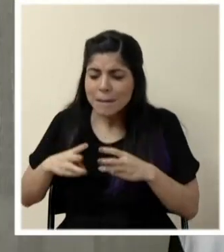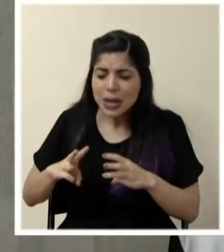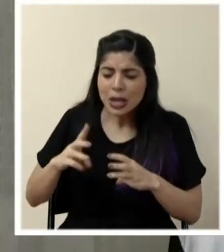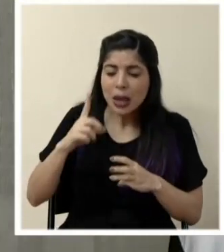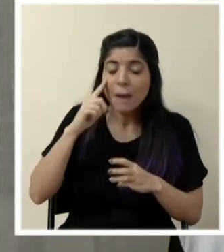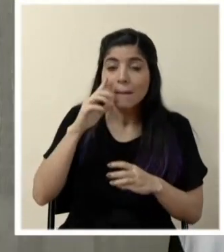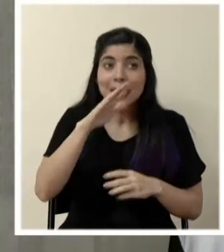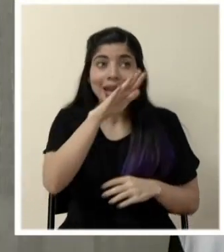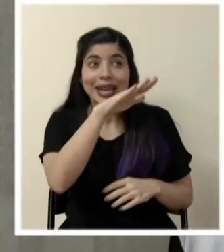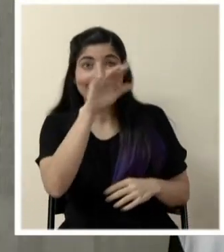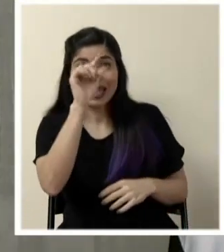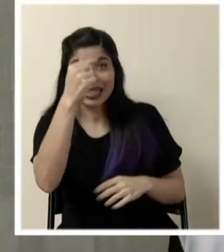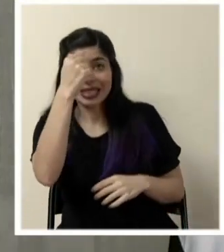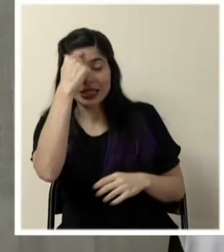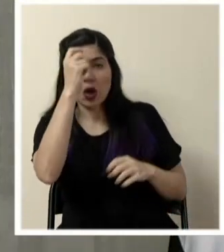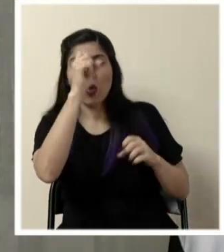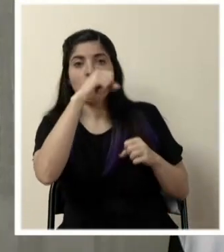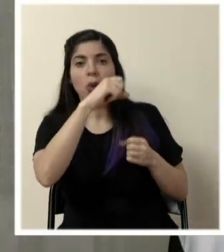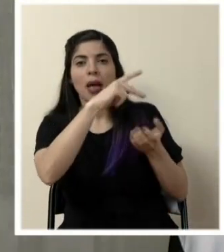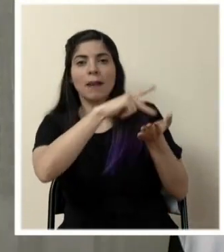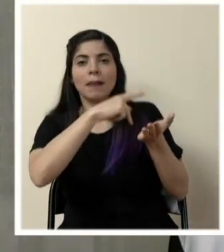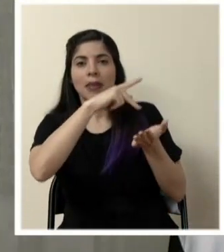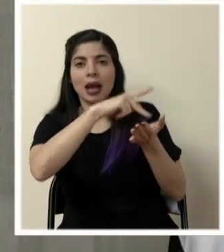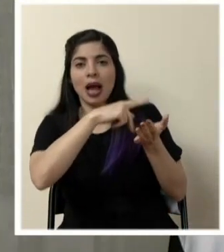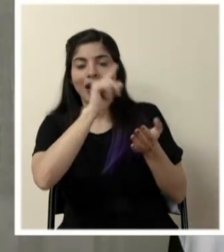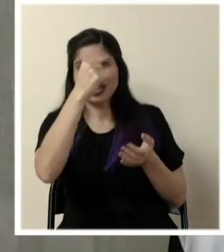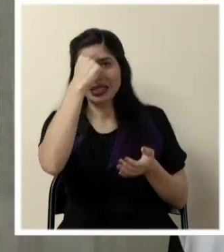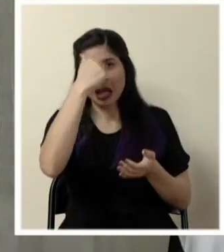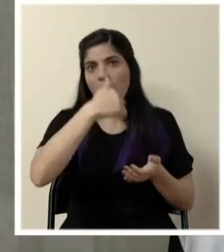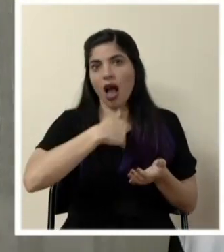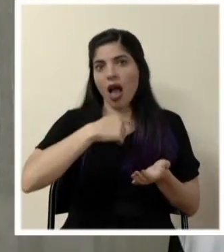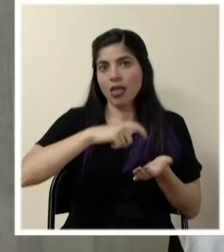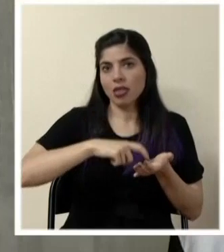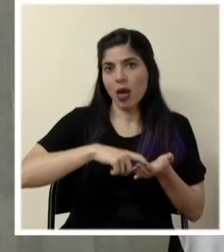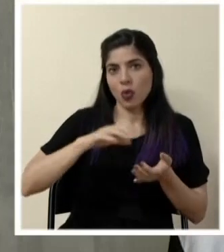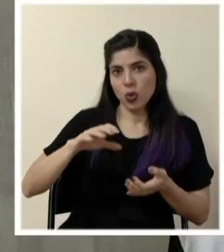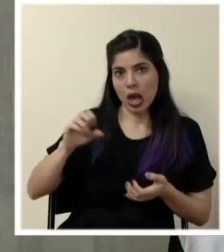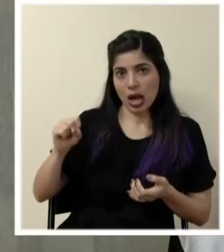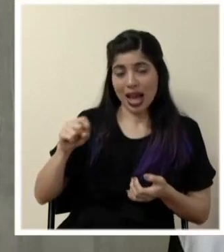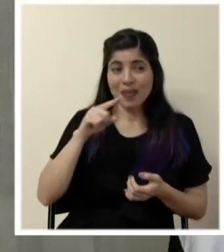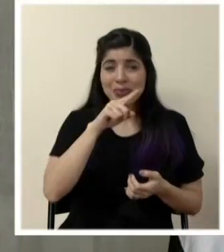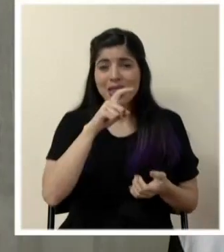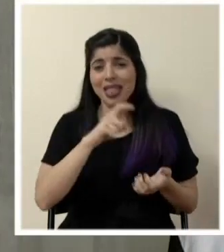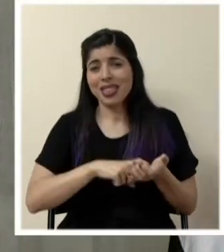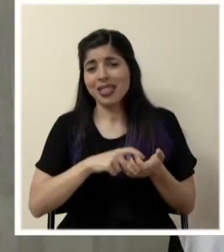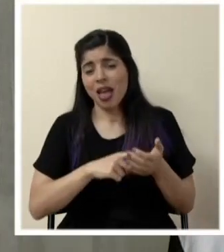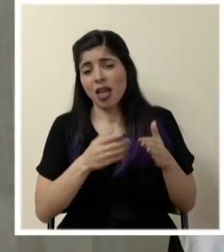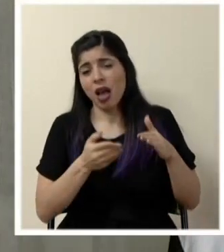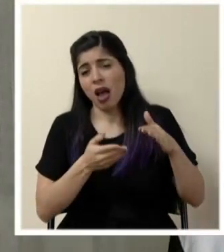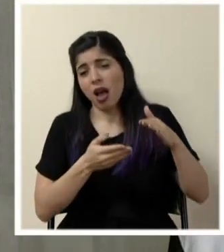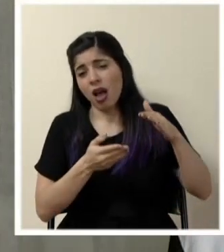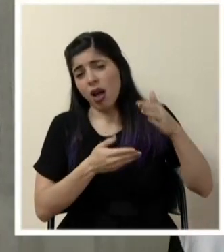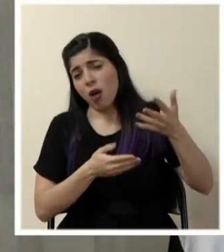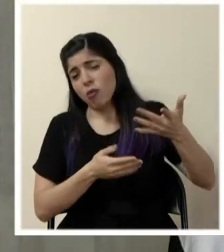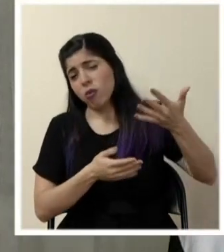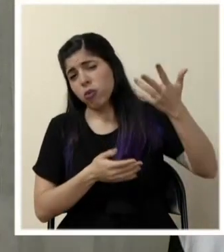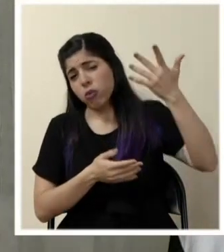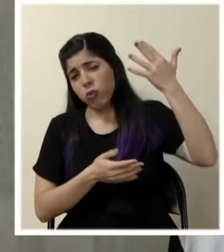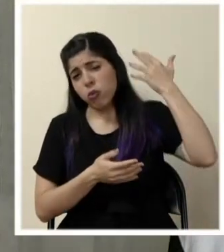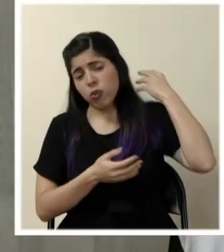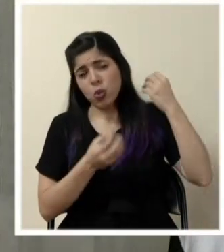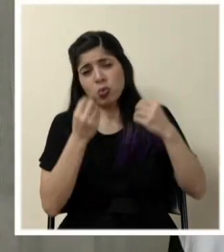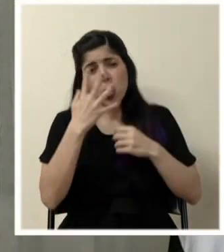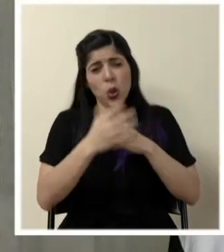pueda irle repagando la deuda que tiene con la caja. Esto es una deuda que se ha acumulado a lo largo de décadas y